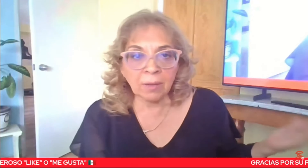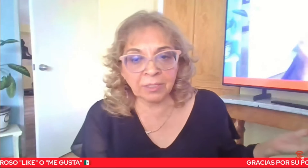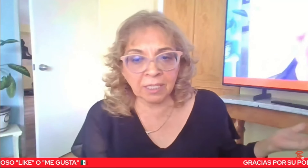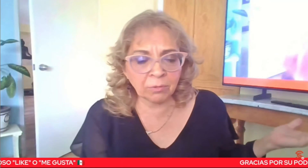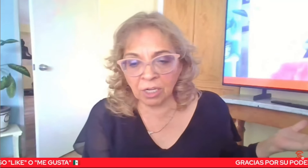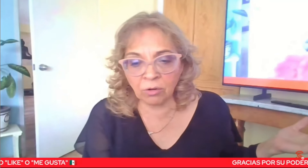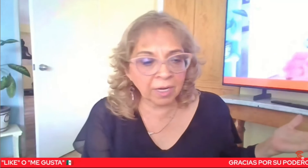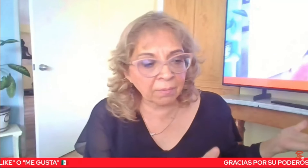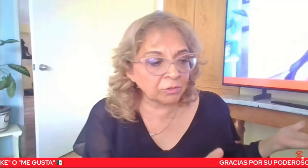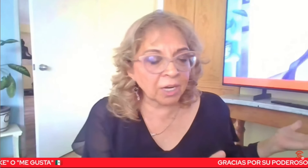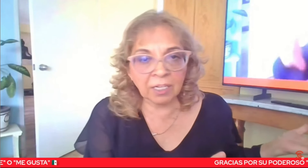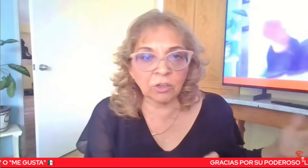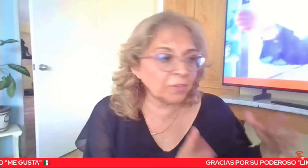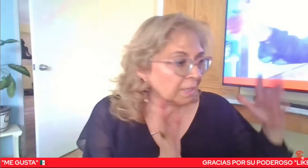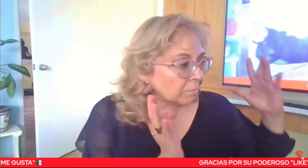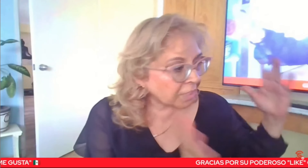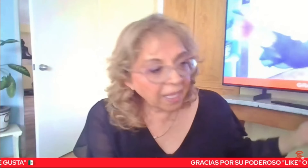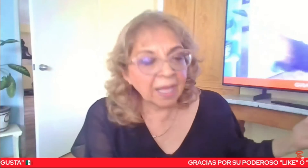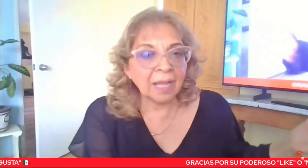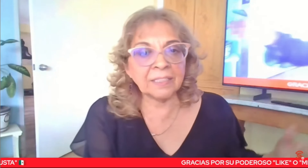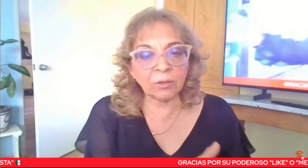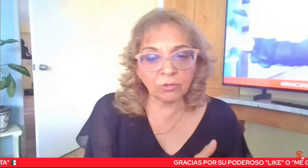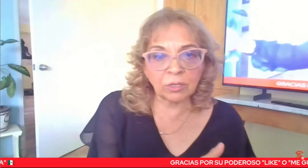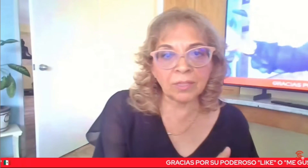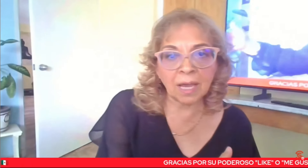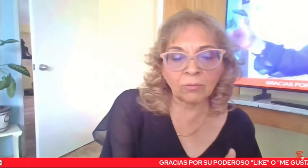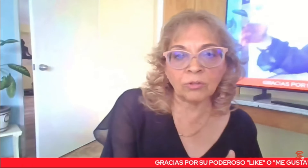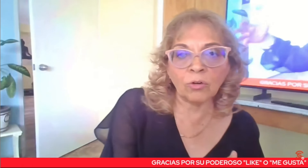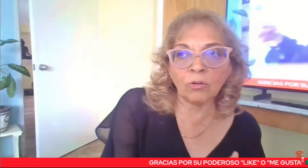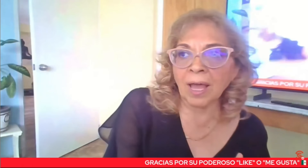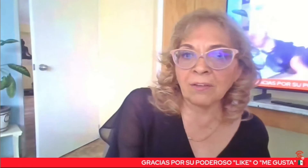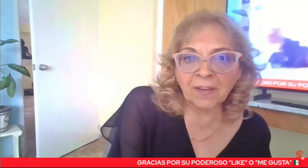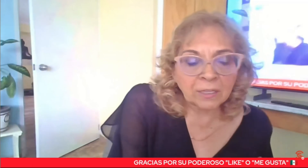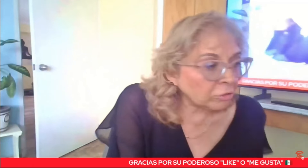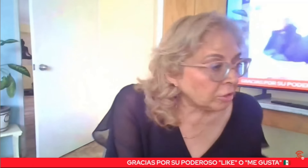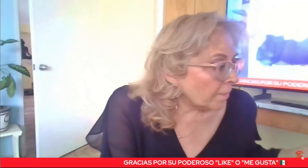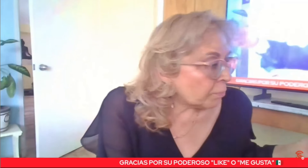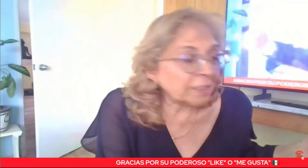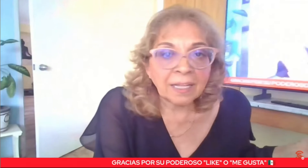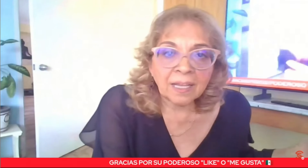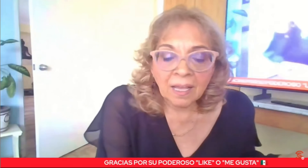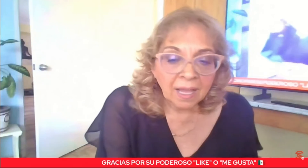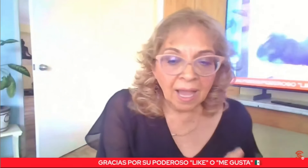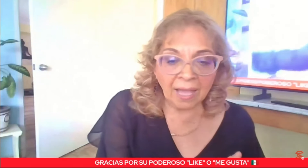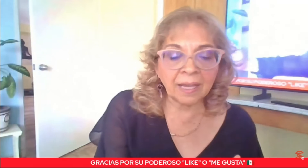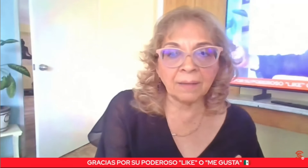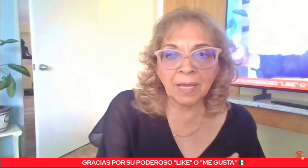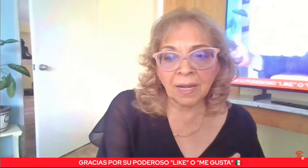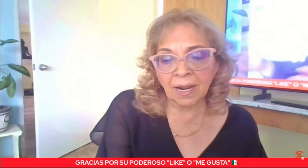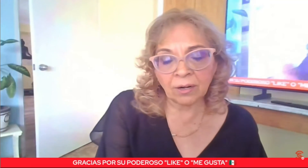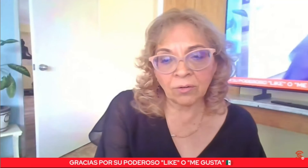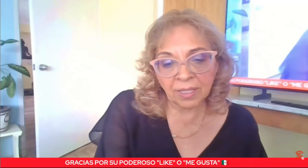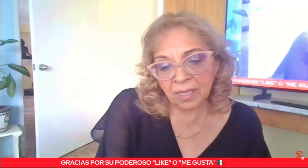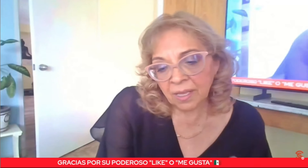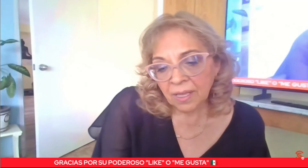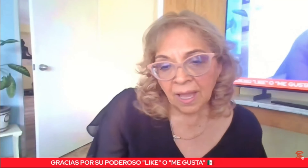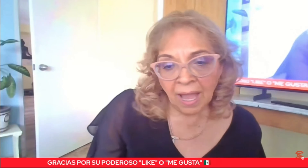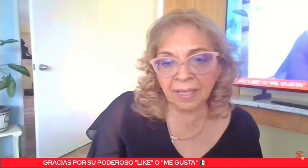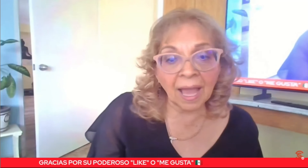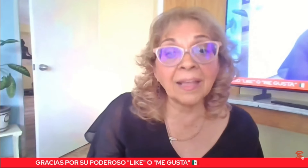pues dijimos que no queríamos reelección, dijimos que esa continuidad cuando no da efectos, pues hay que cambiarla, ¿no? Hay